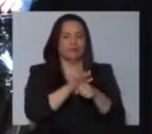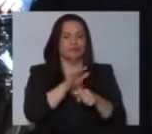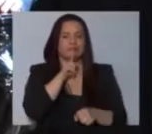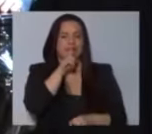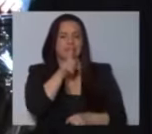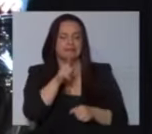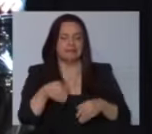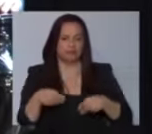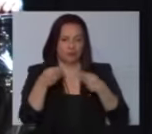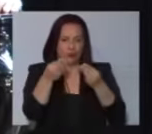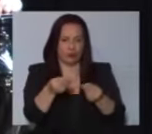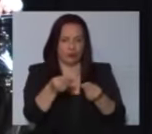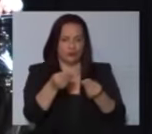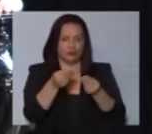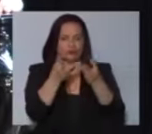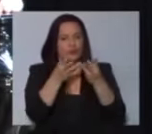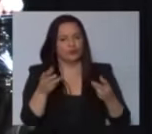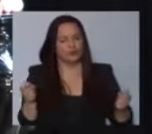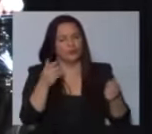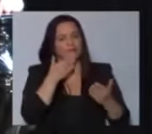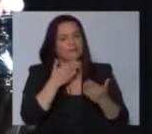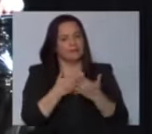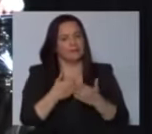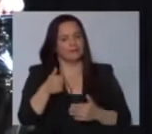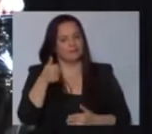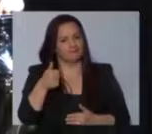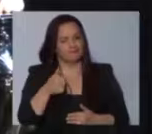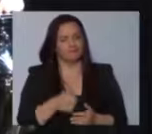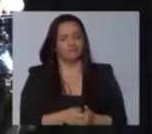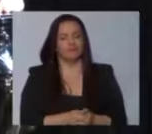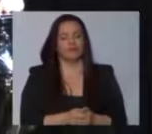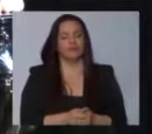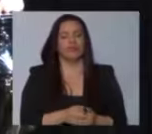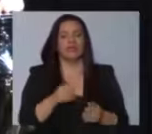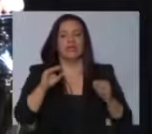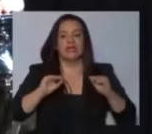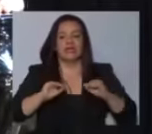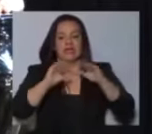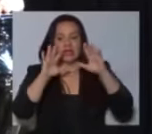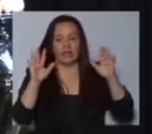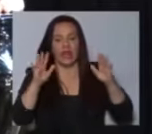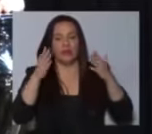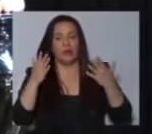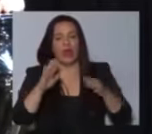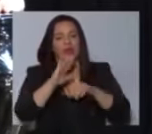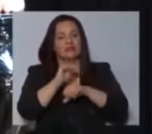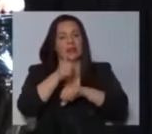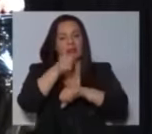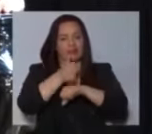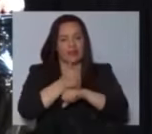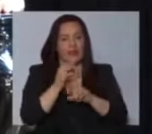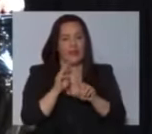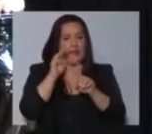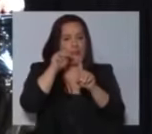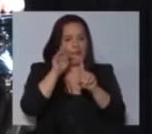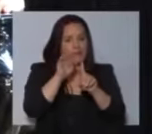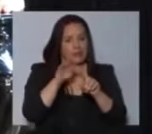soluciones eficaces y eficientes. Tengo claro al fijar las metas de nuestro trabajo